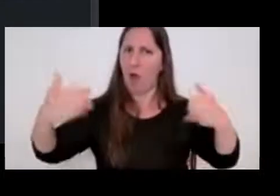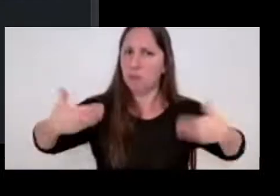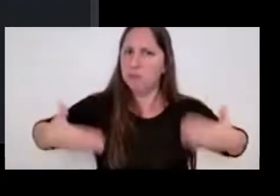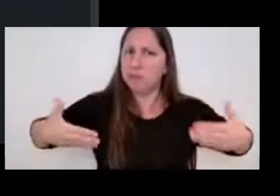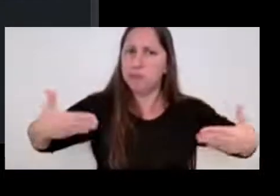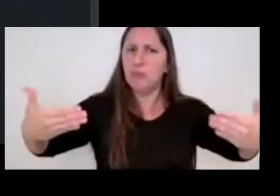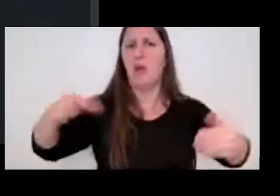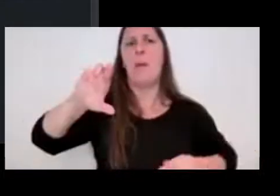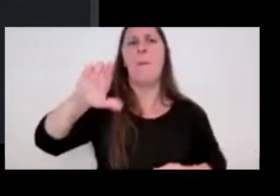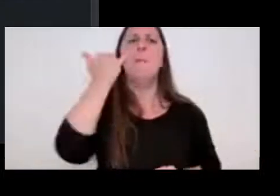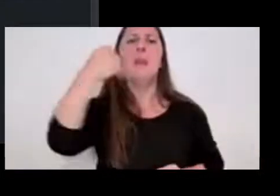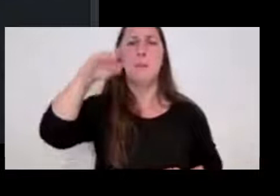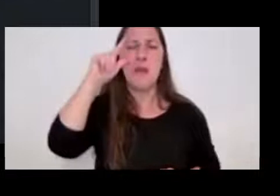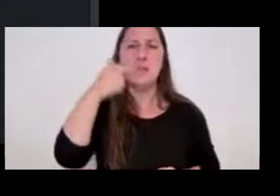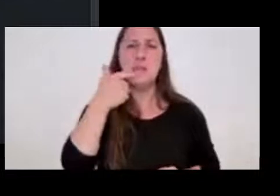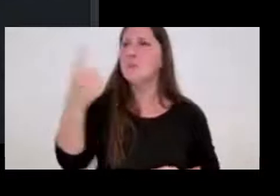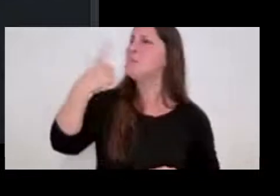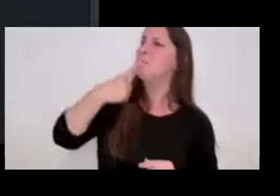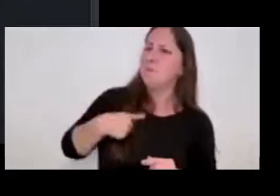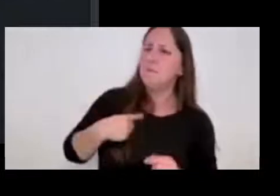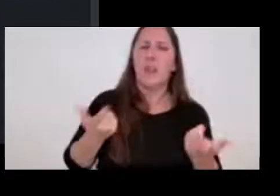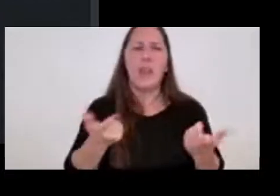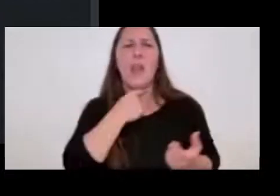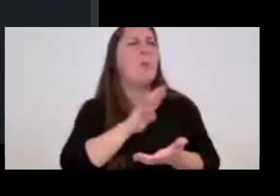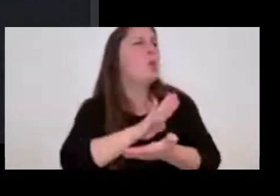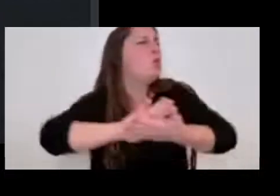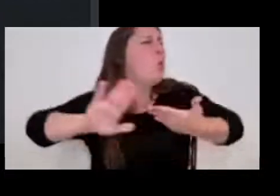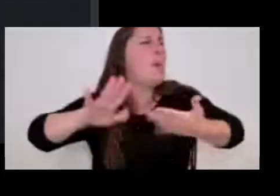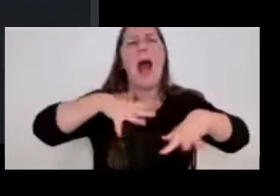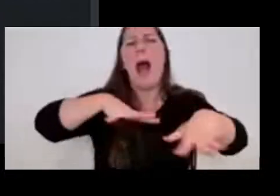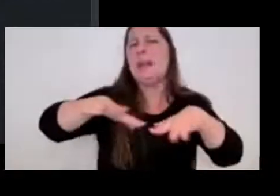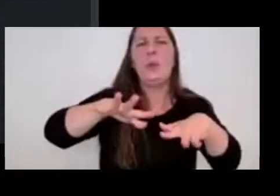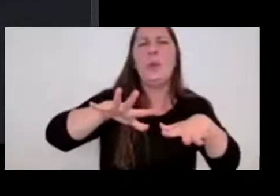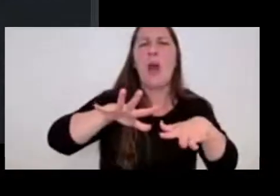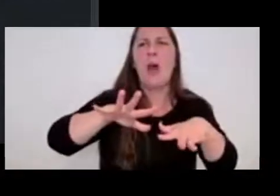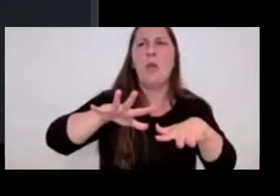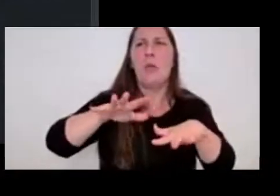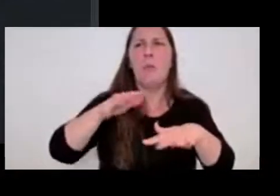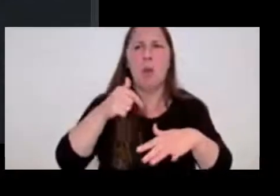ejemplos. Me dijeron, mira, José Luis, queríamos abrir una nueva línea de actividad que yo, pero ahora no sé si me conviene.